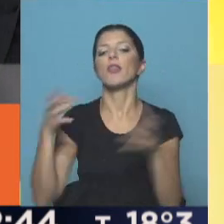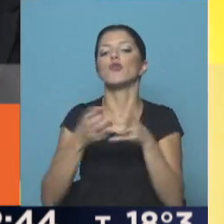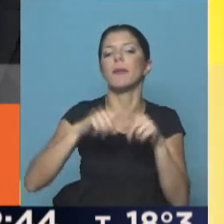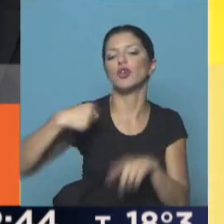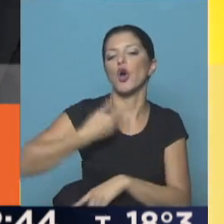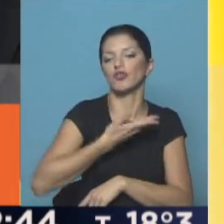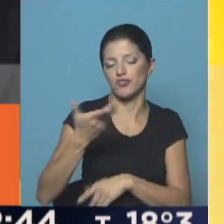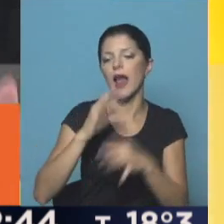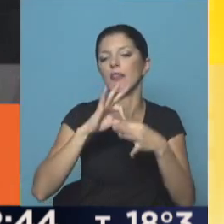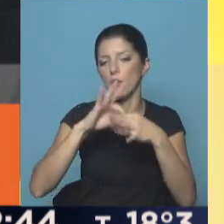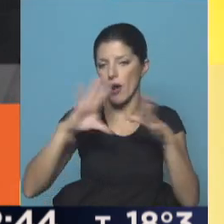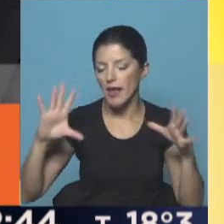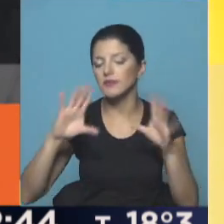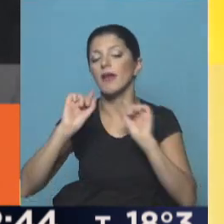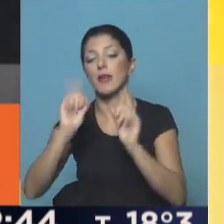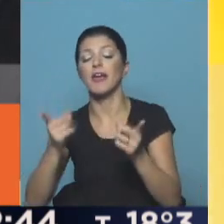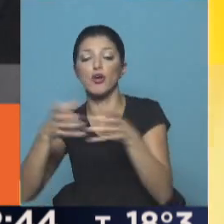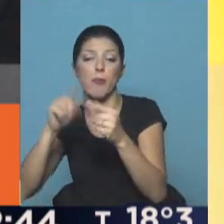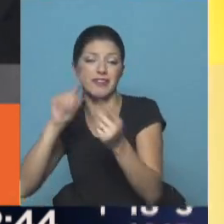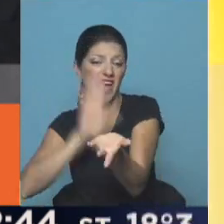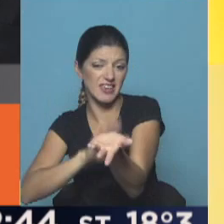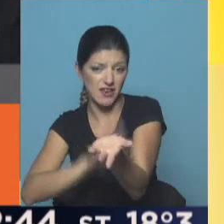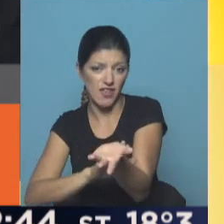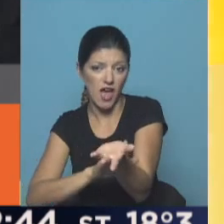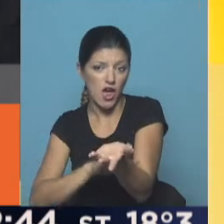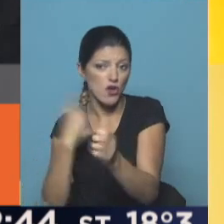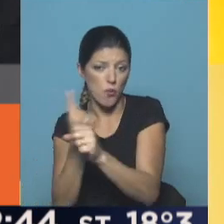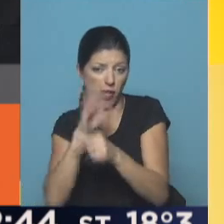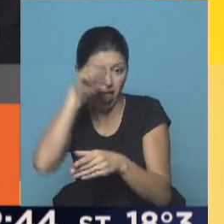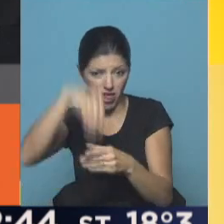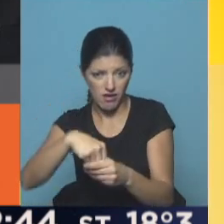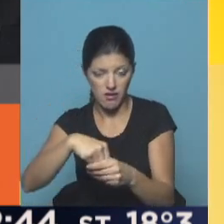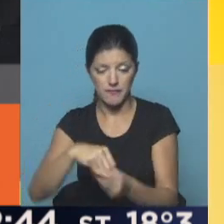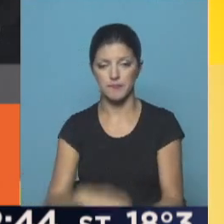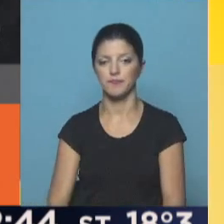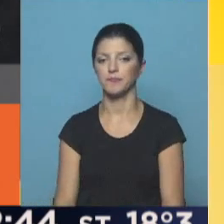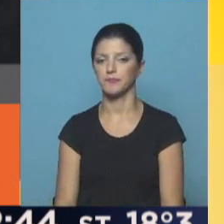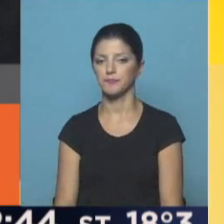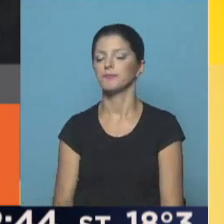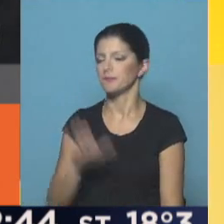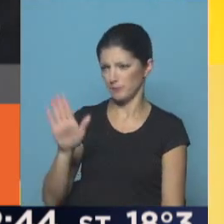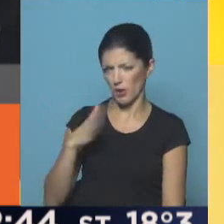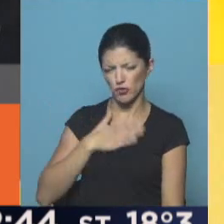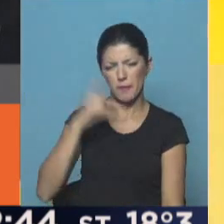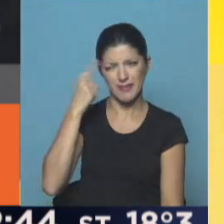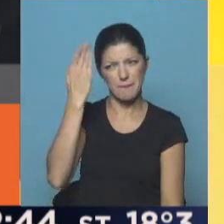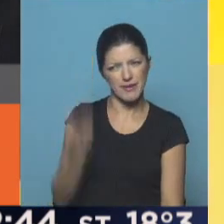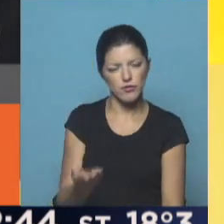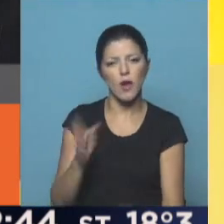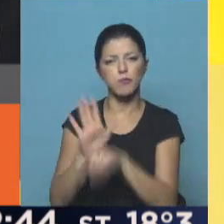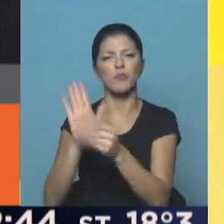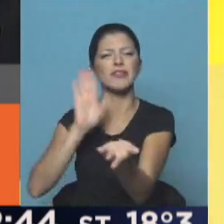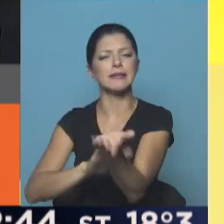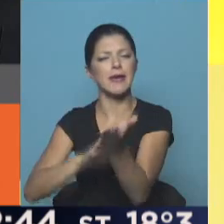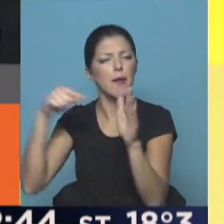que la extrema izquierda no tiene lugar en Europa? ¿Cómo lo ves a esto? Sí, yo no calificaría a Corbyn como parte de una extrema izquierda. Sí